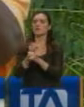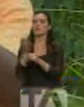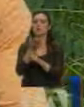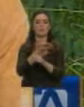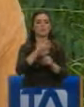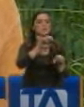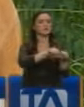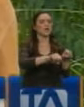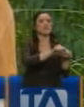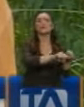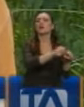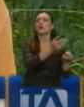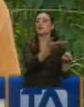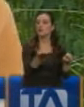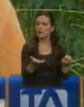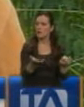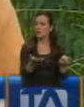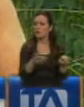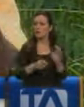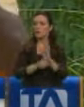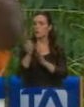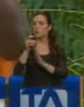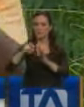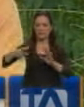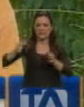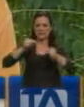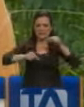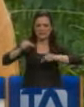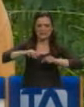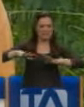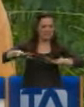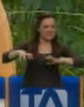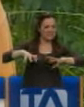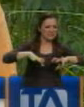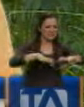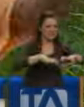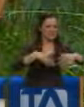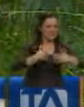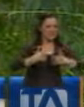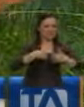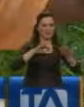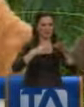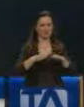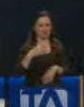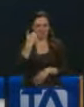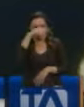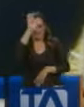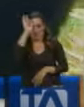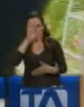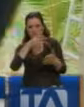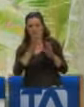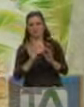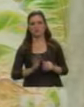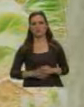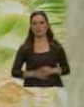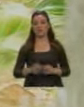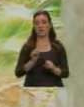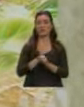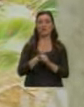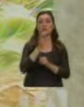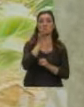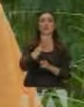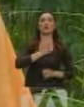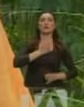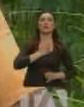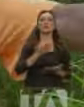me está el crudo, se me está corriendo el químico ahí adentro matándome los animales. Lo que me decía, déjalo que se muera. Un día le dije, ingeniero, si la finca no es